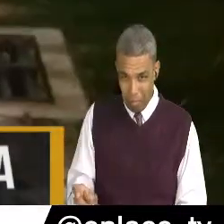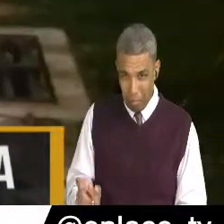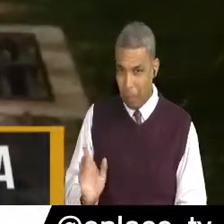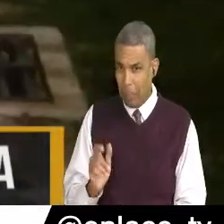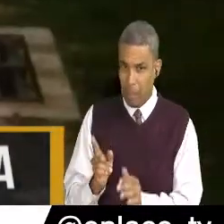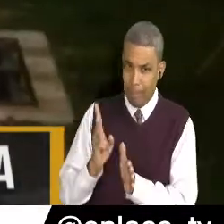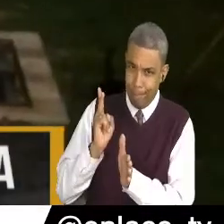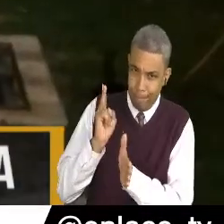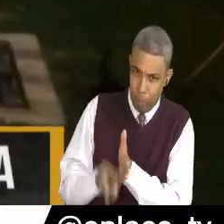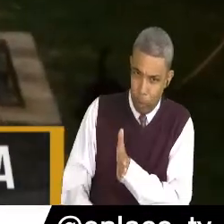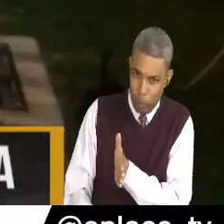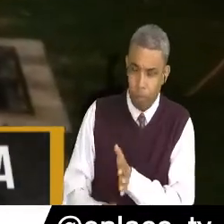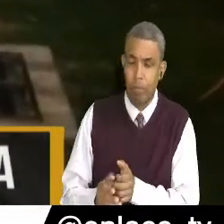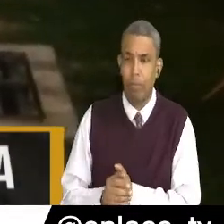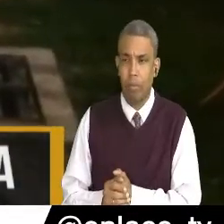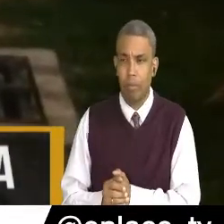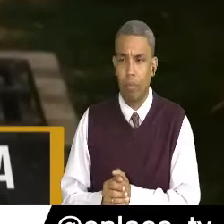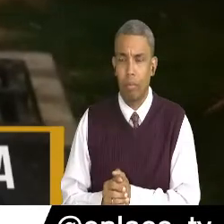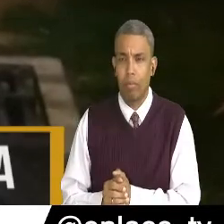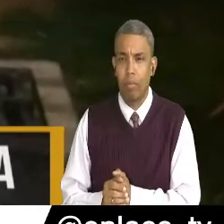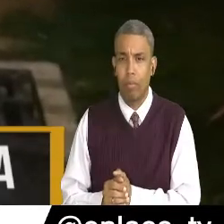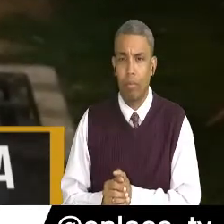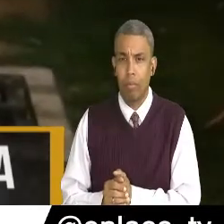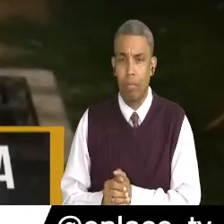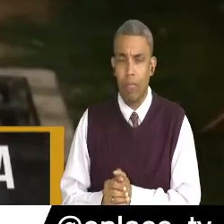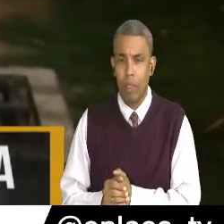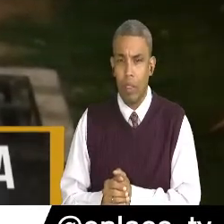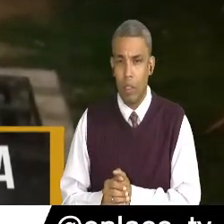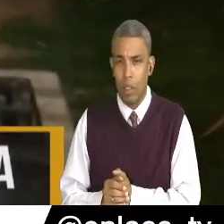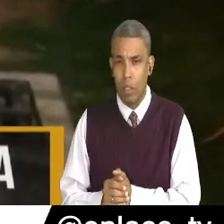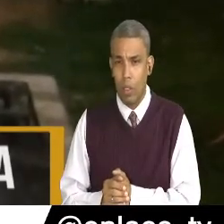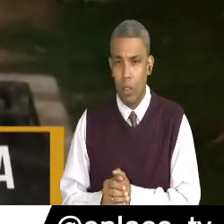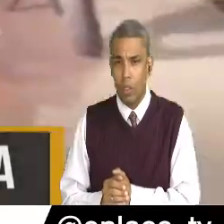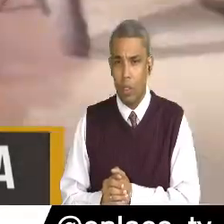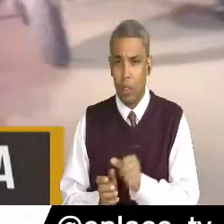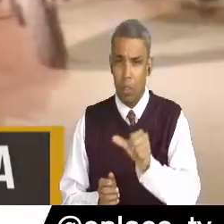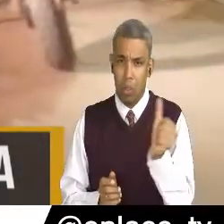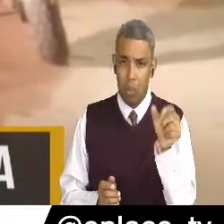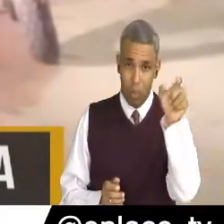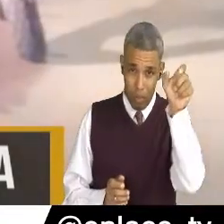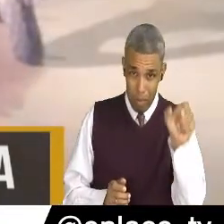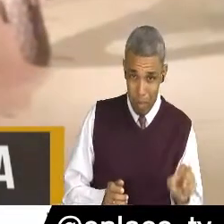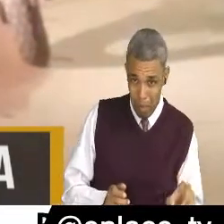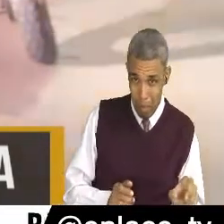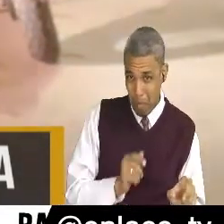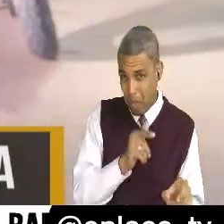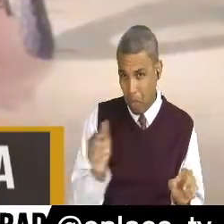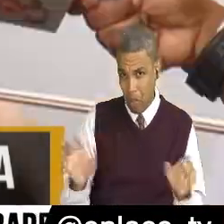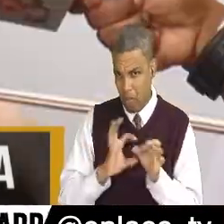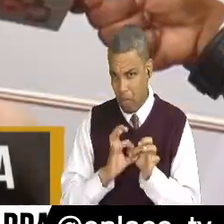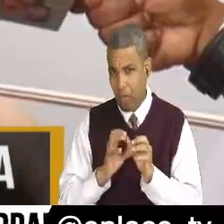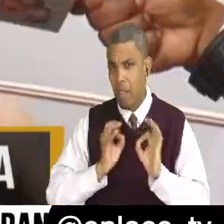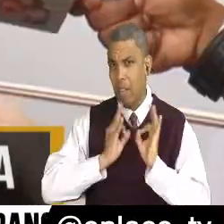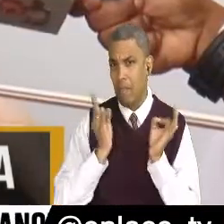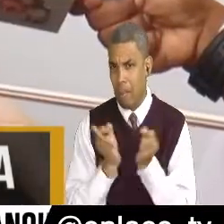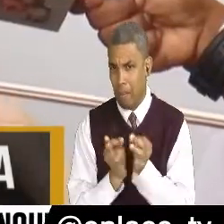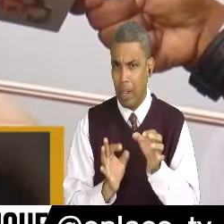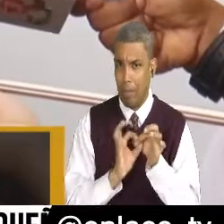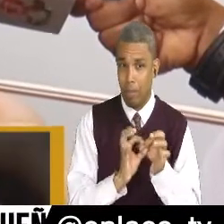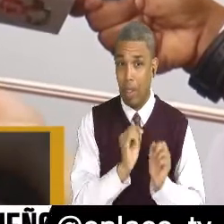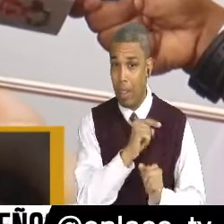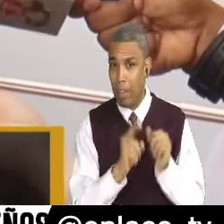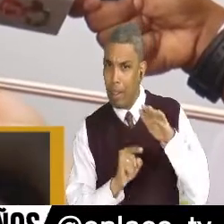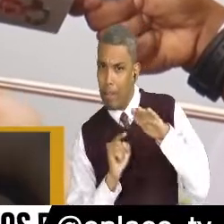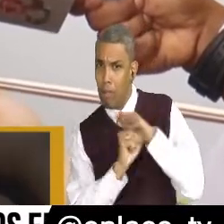Esta persona es familiar de un sujeto, el cual pues también está siendo buscado por las autoridades, y todo